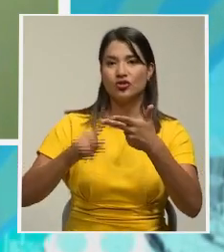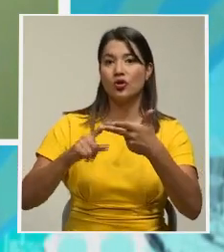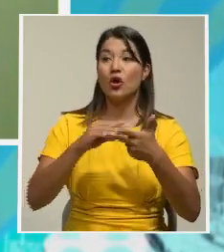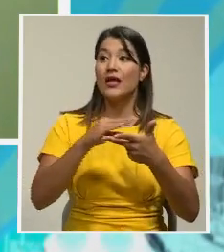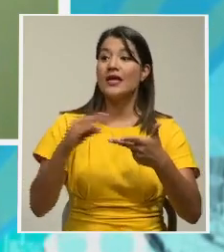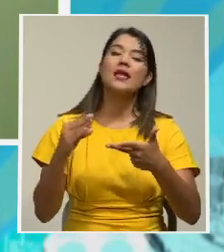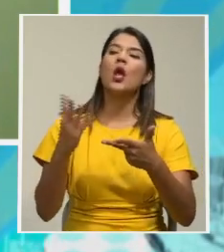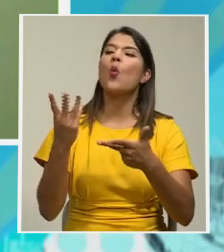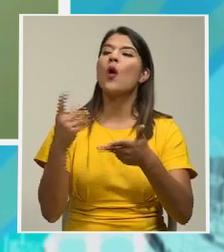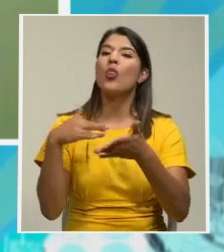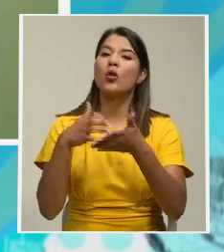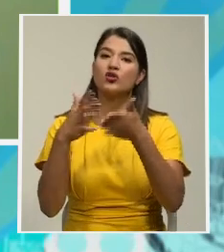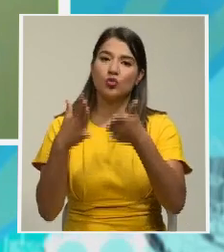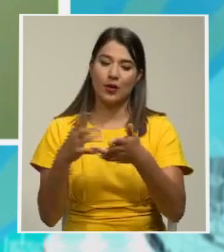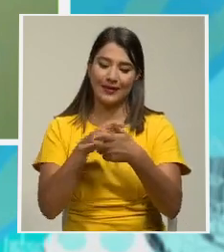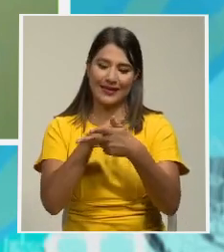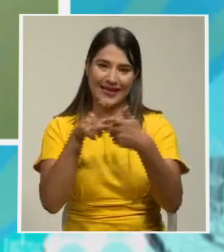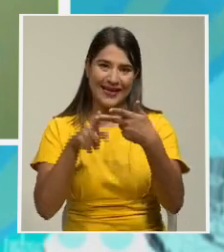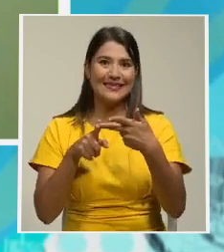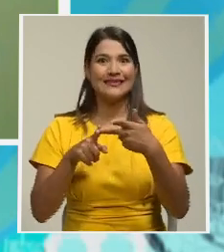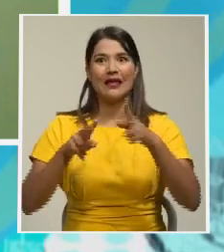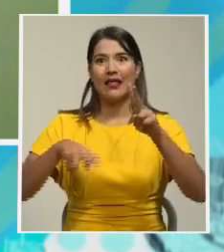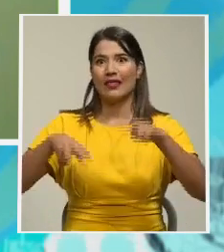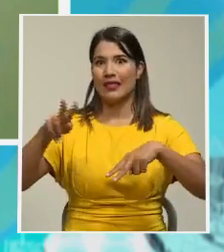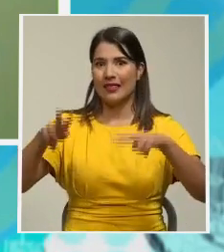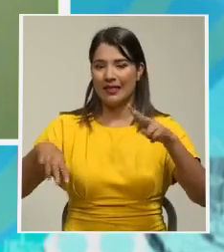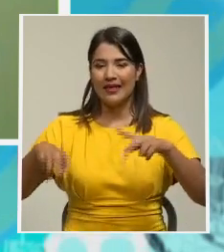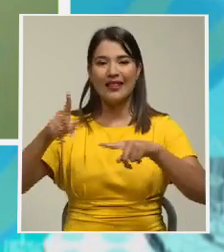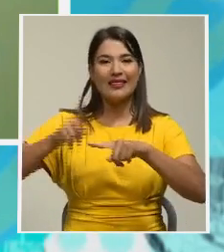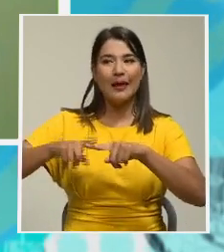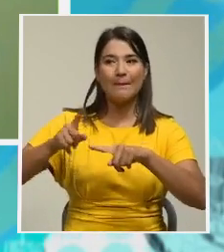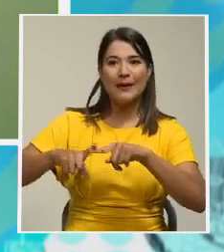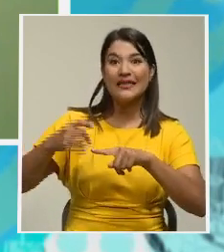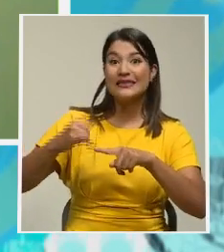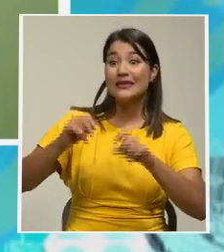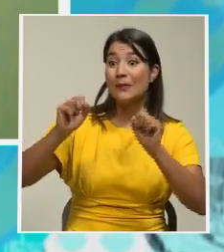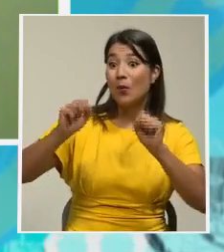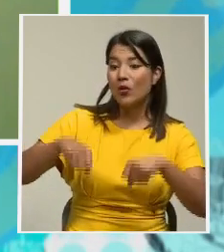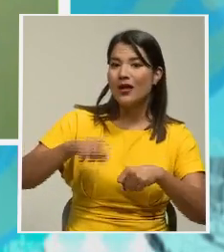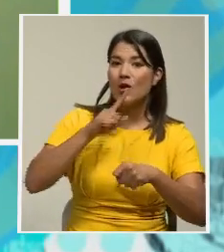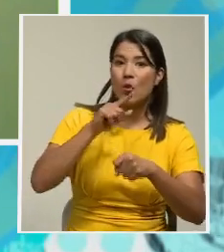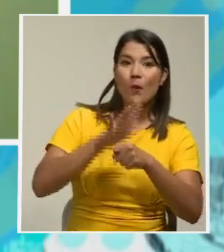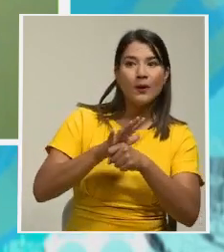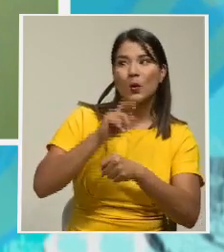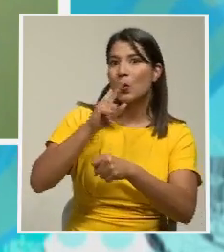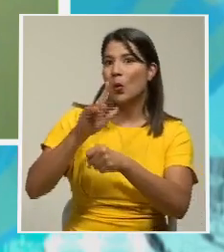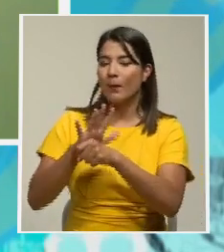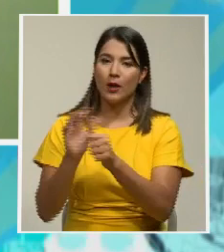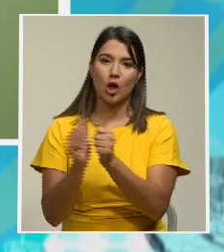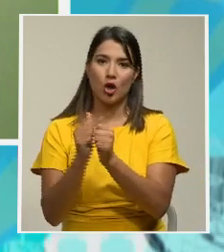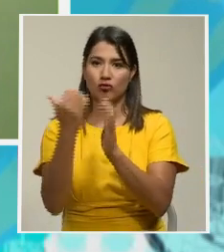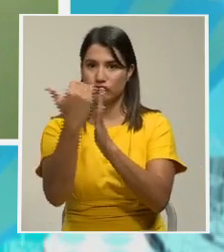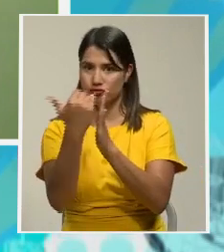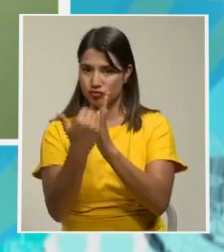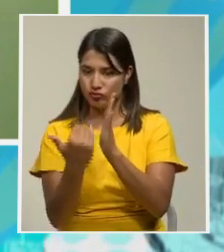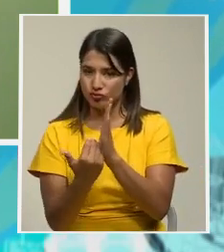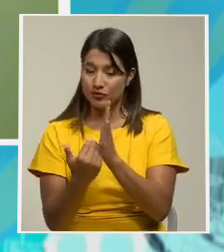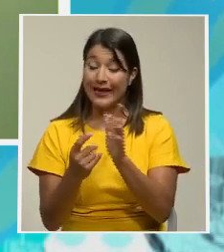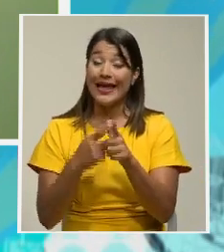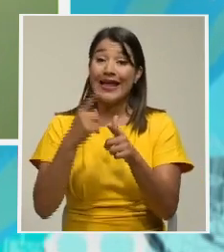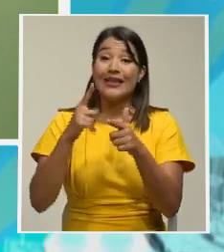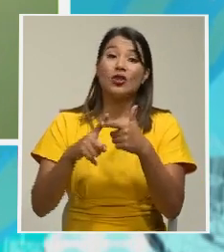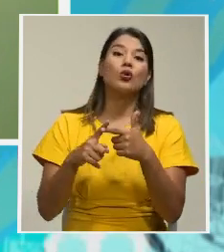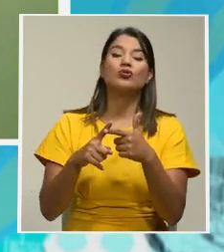oferta educativa, por supuesto. Entonces, con estas variantes, el centro educativo y con los lineamientos generales que